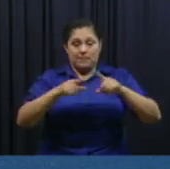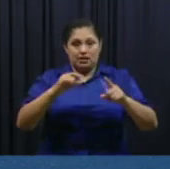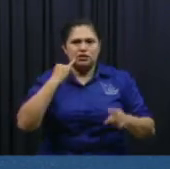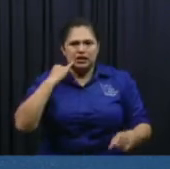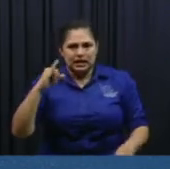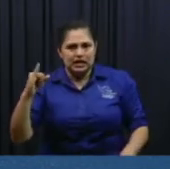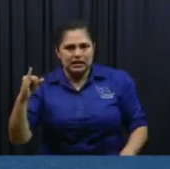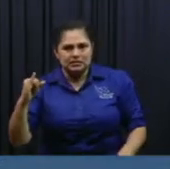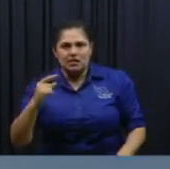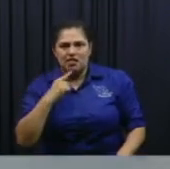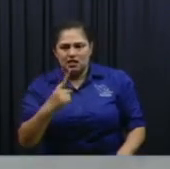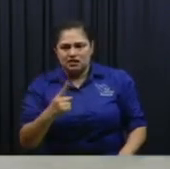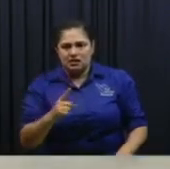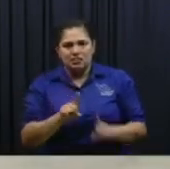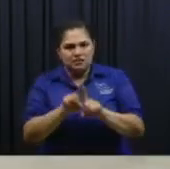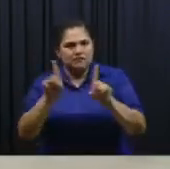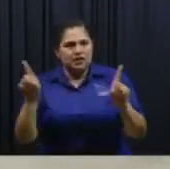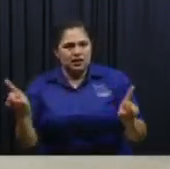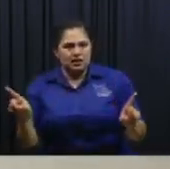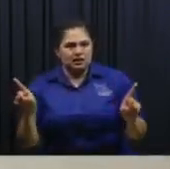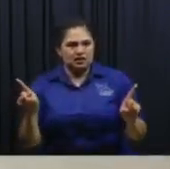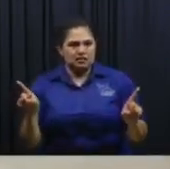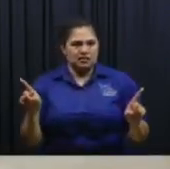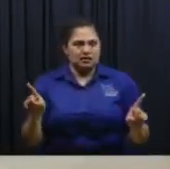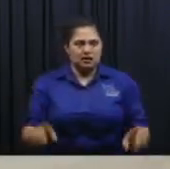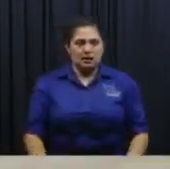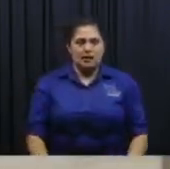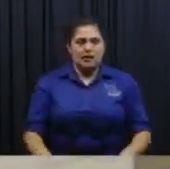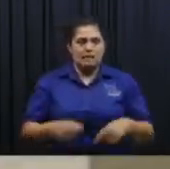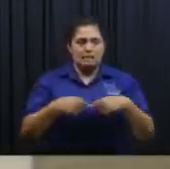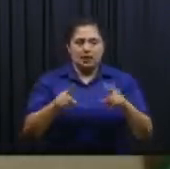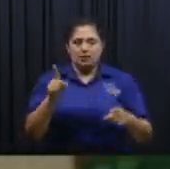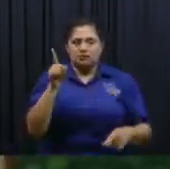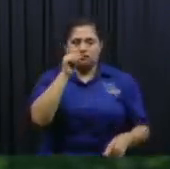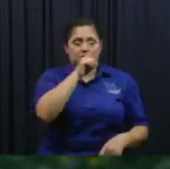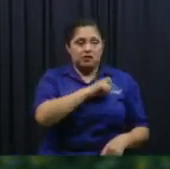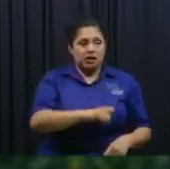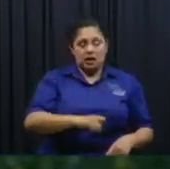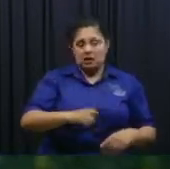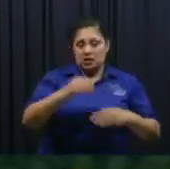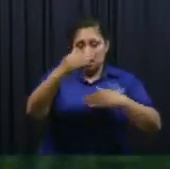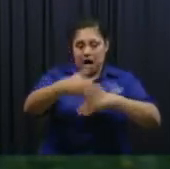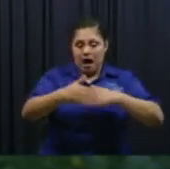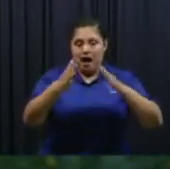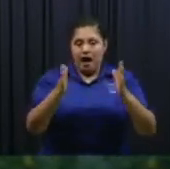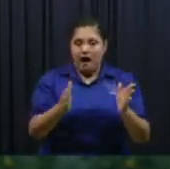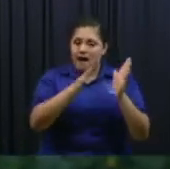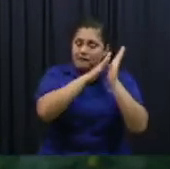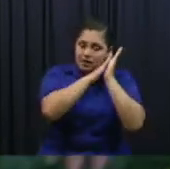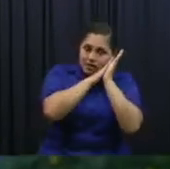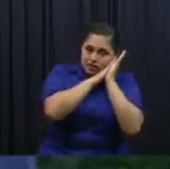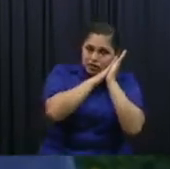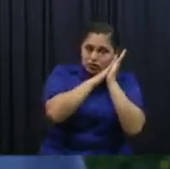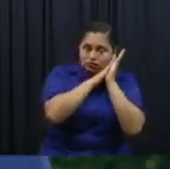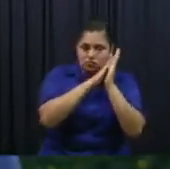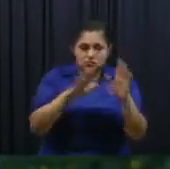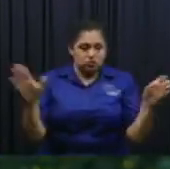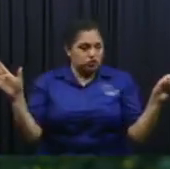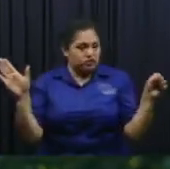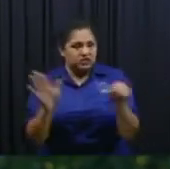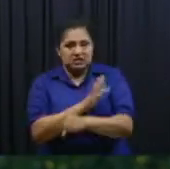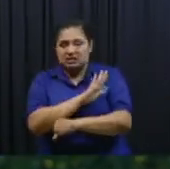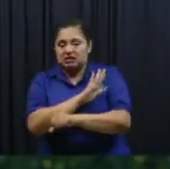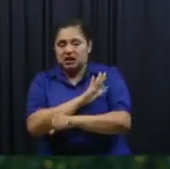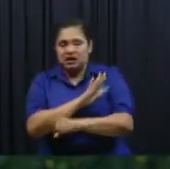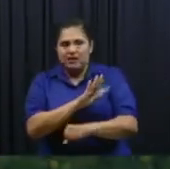me llamó la atención como dice ver si al not Enoc no habrá suficiente espacio no va